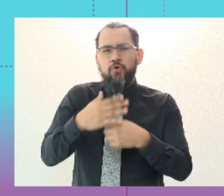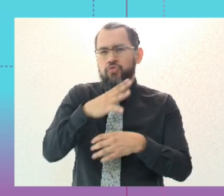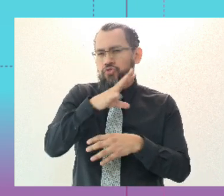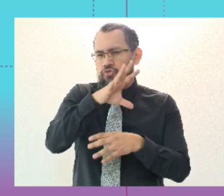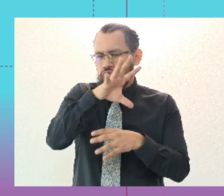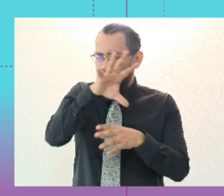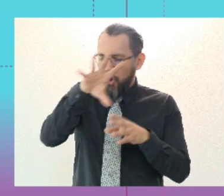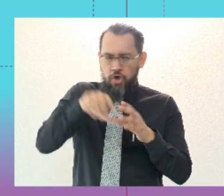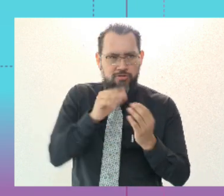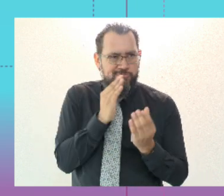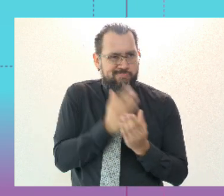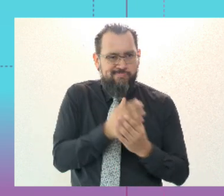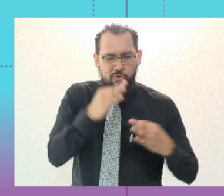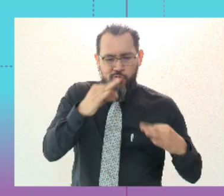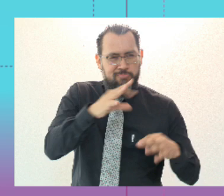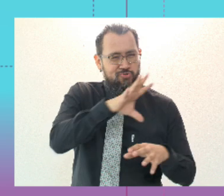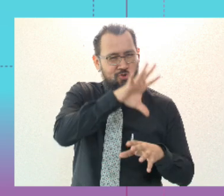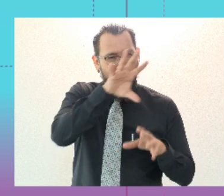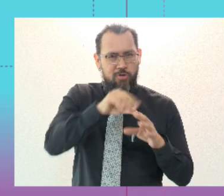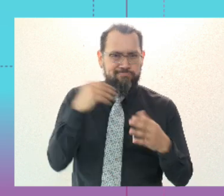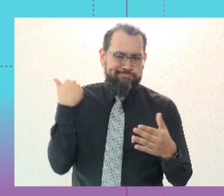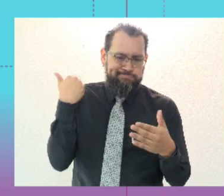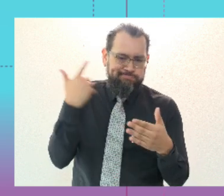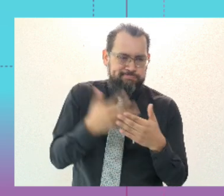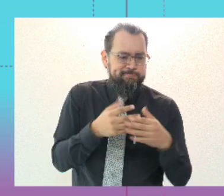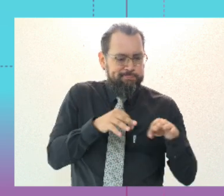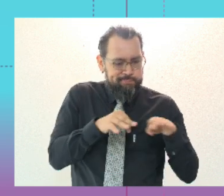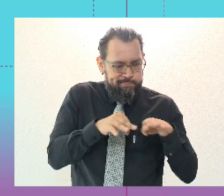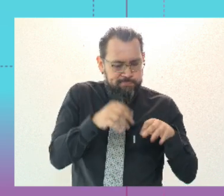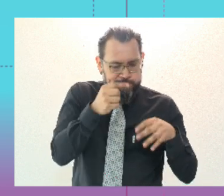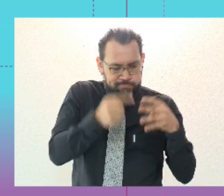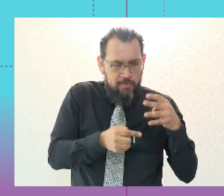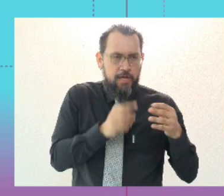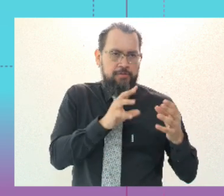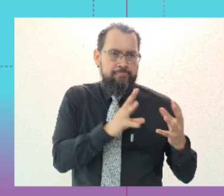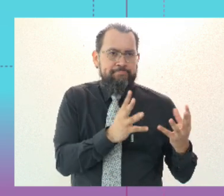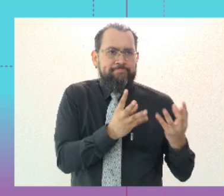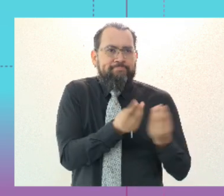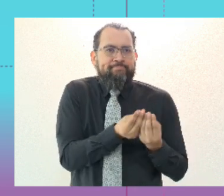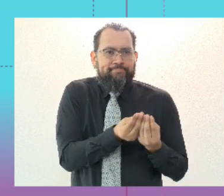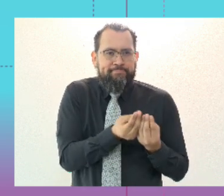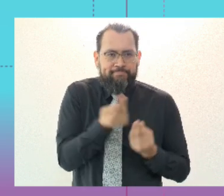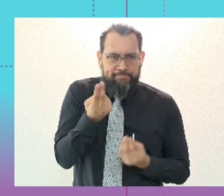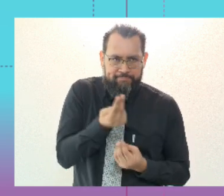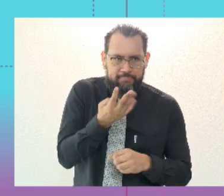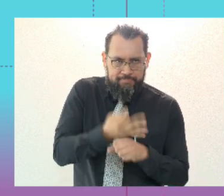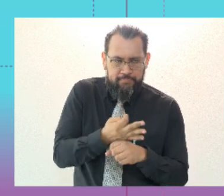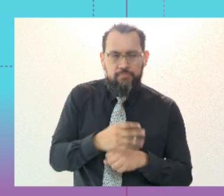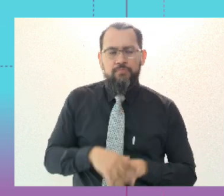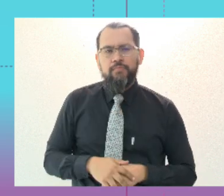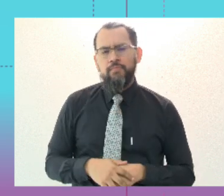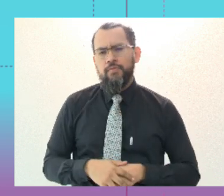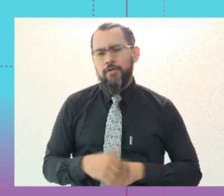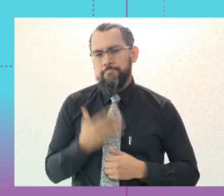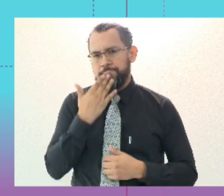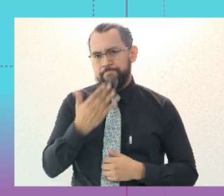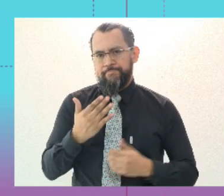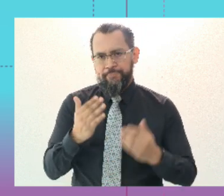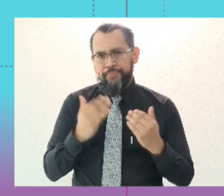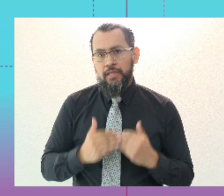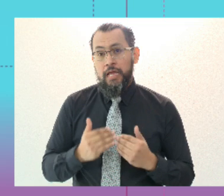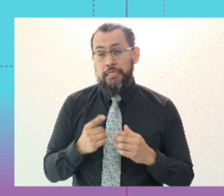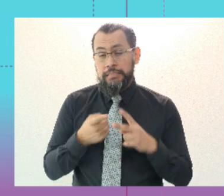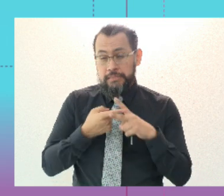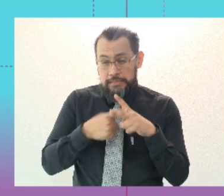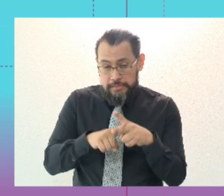toda la documentación que se generó en el cumplimiento de nuestras funciones, ¿no? Muy bien, bueno, pues antes de empezar con nuestra